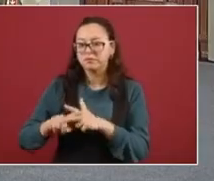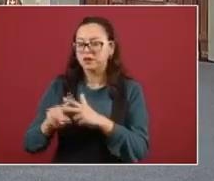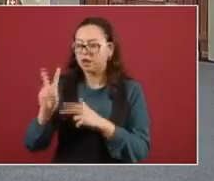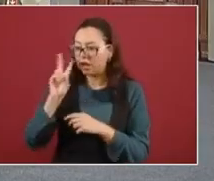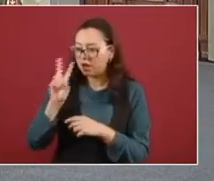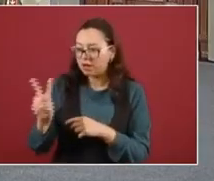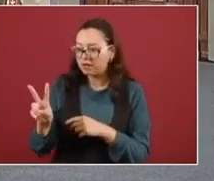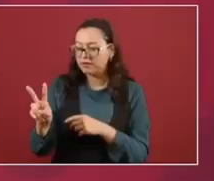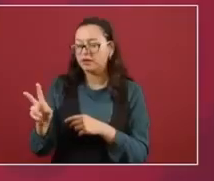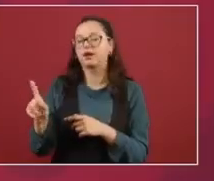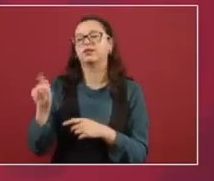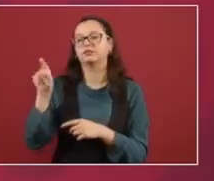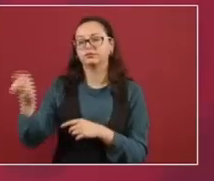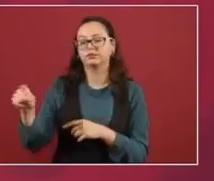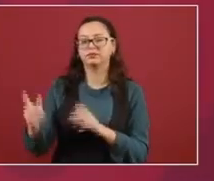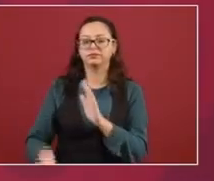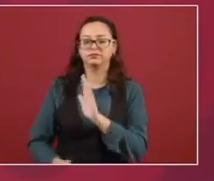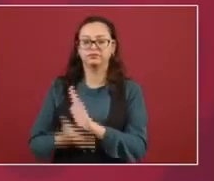construcción, la